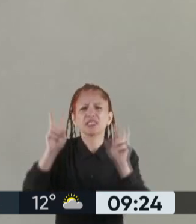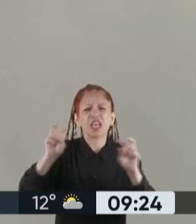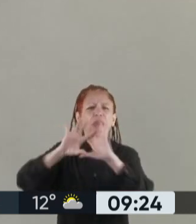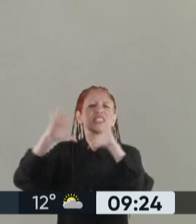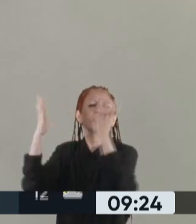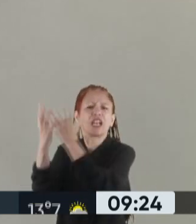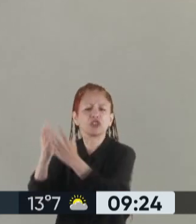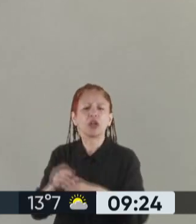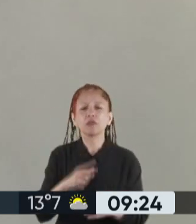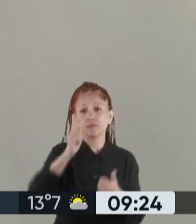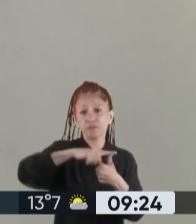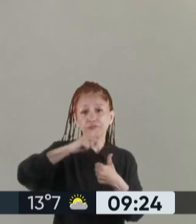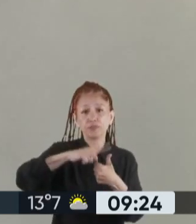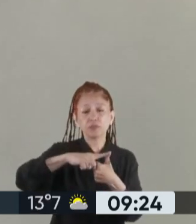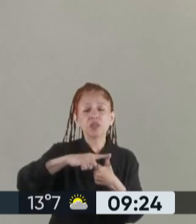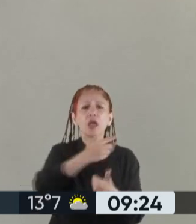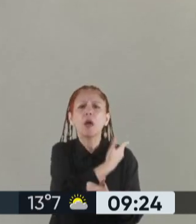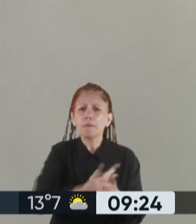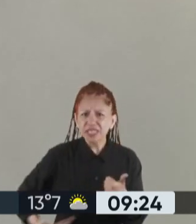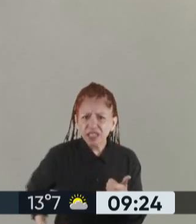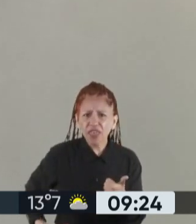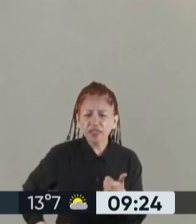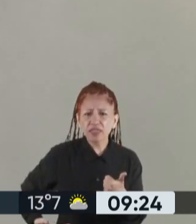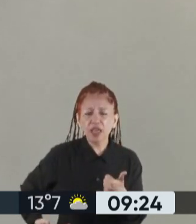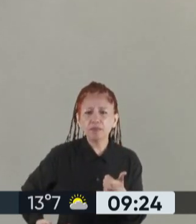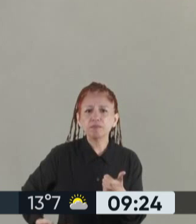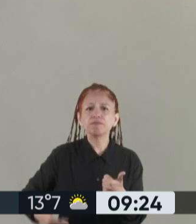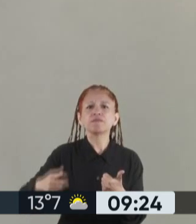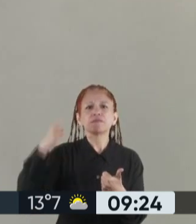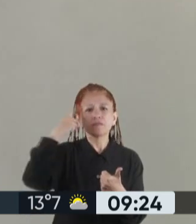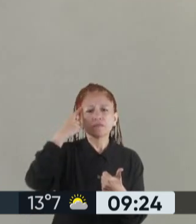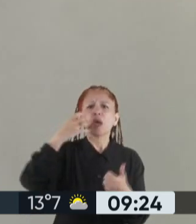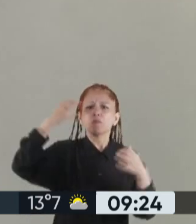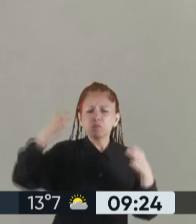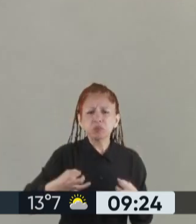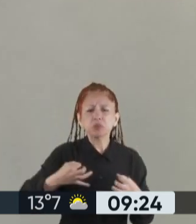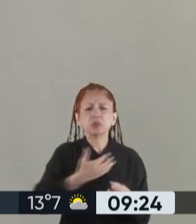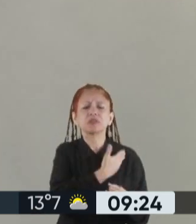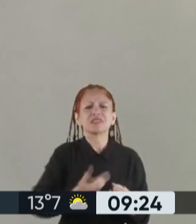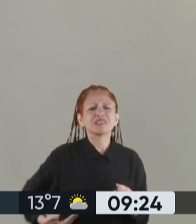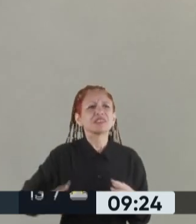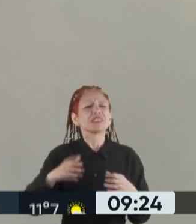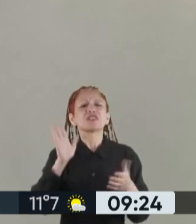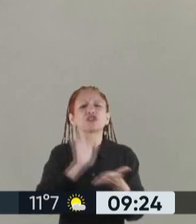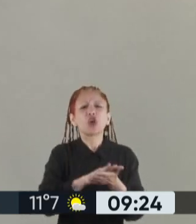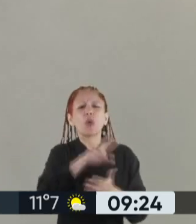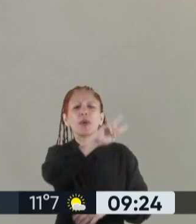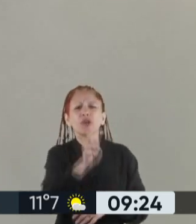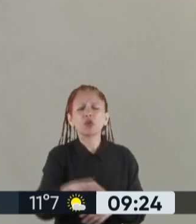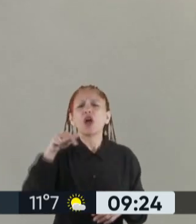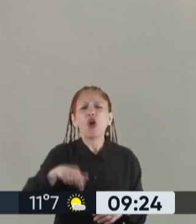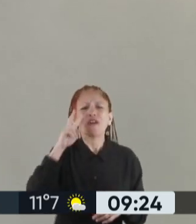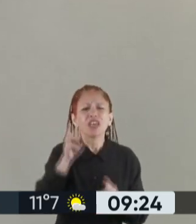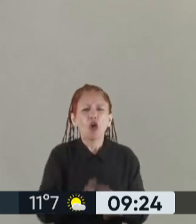internacionales. Uno es si efectivamente el presidente sostiene la postura del Estado argentino con respecto a la situación de Venezuela. Hay un informe de la ONU